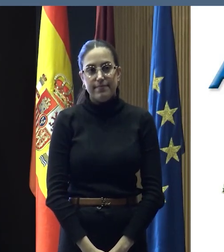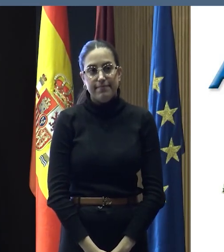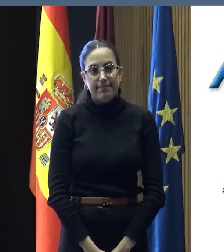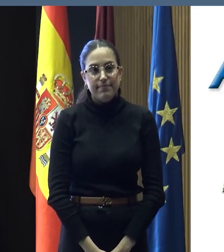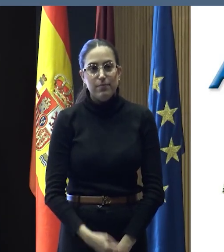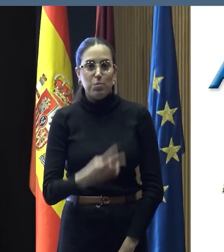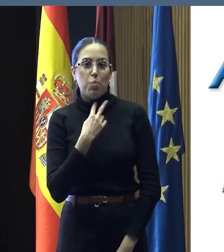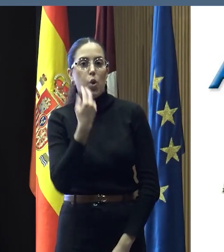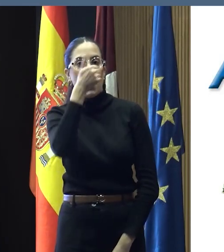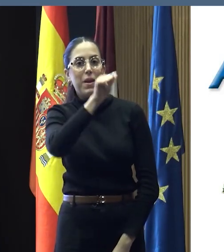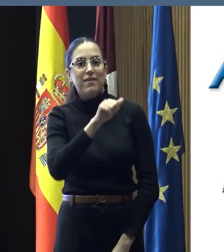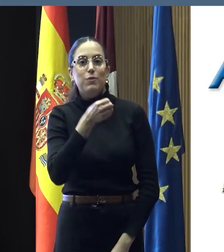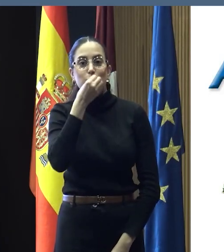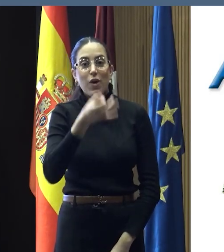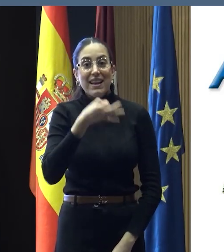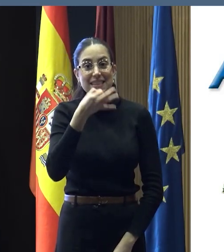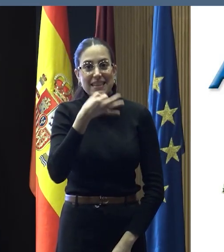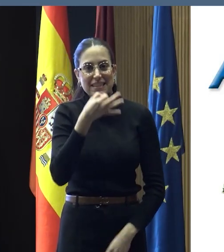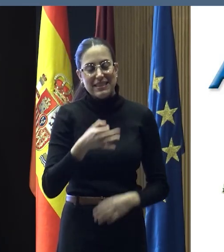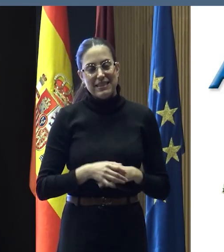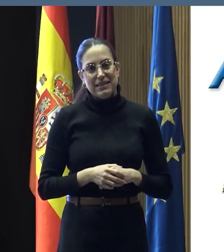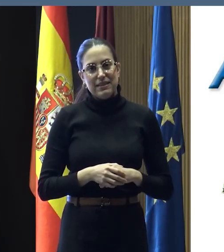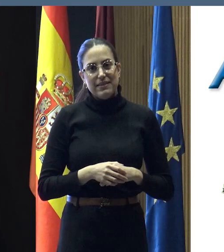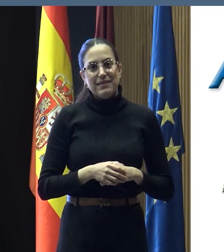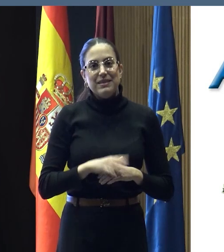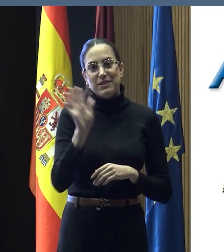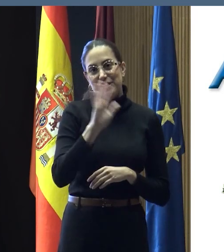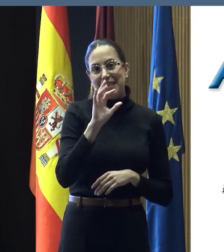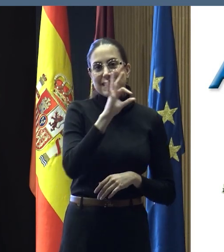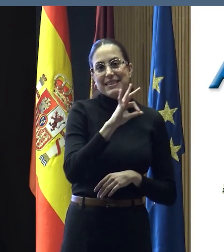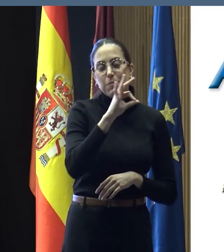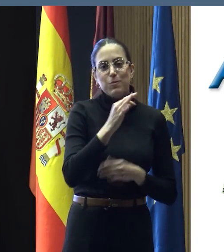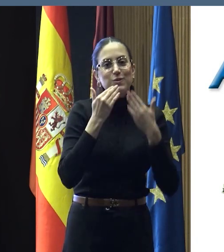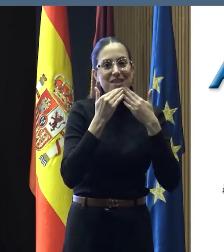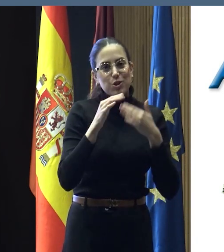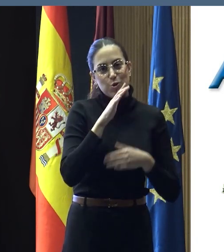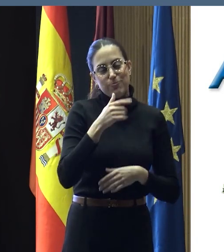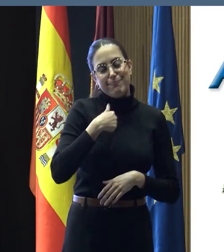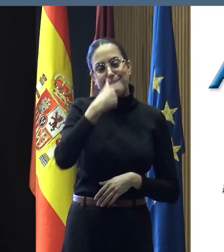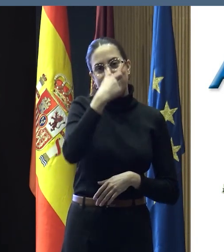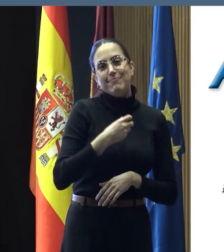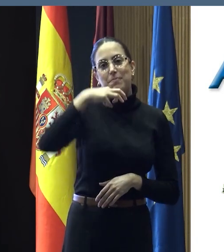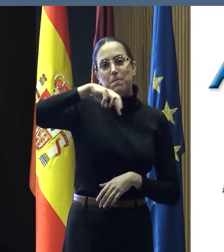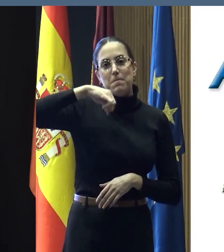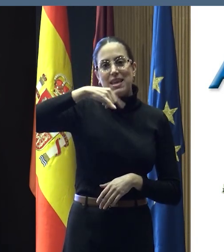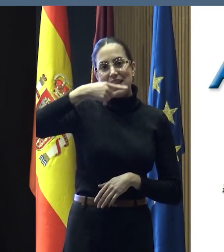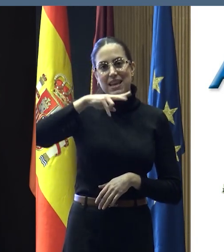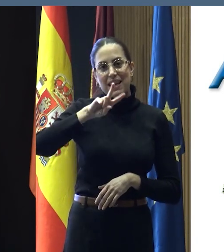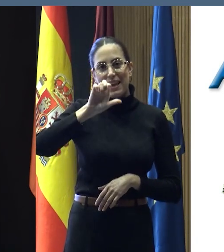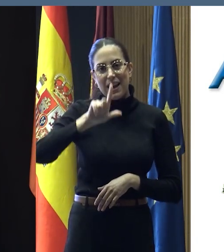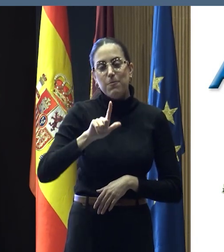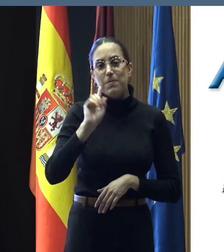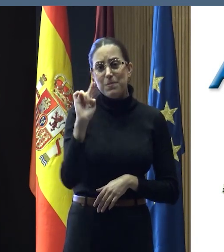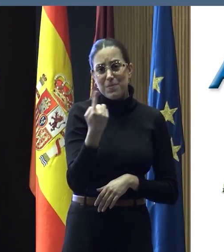Buenas tardes. ¿Dónde estás? Aquí. Aquí. Hola Silvia, muchas gracias. Yo soy Miguel Mariano. Hola. Quería que